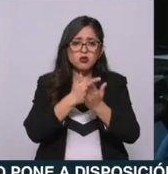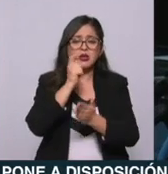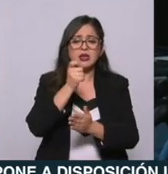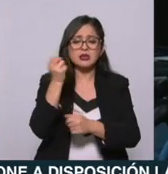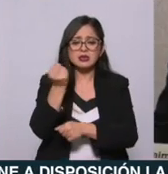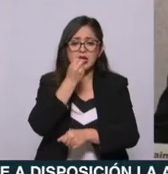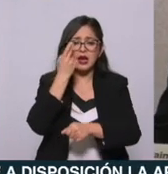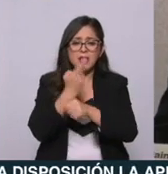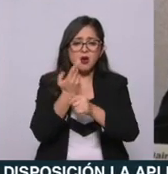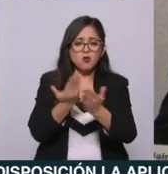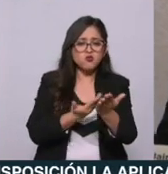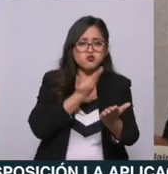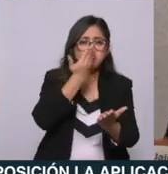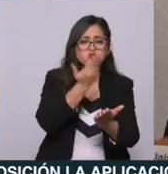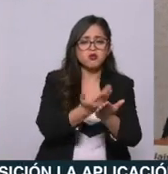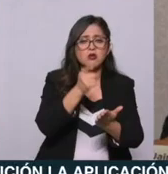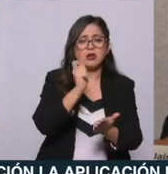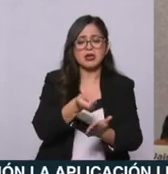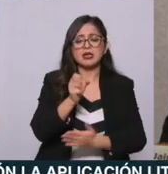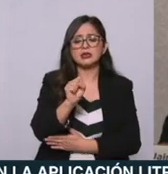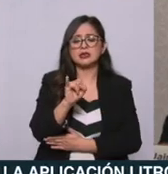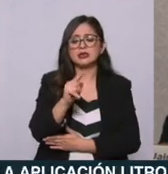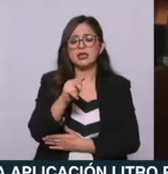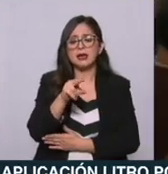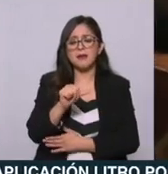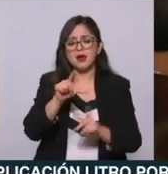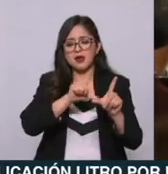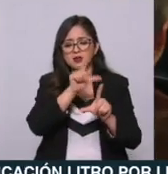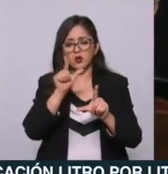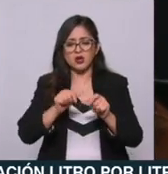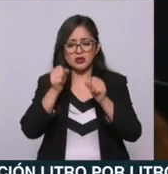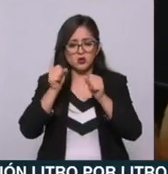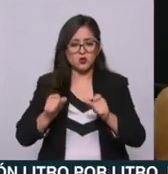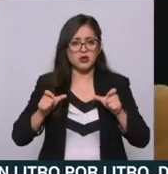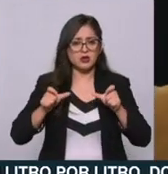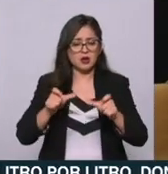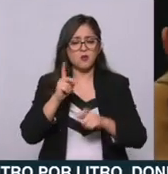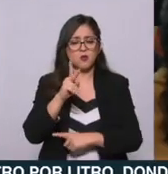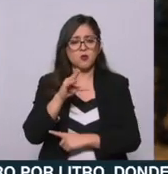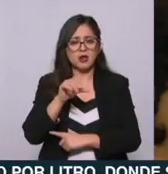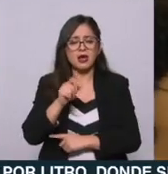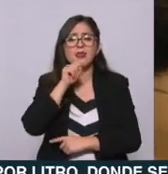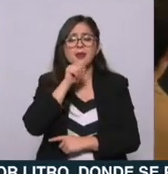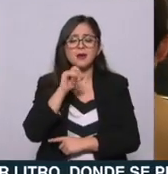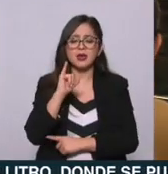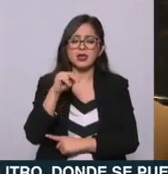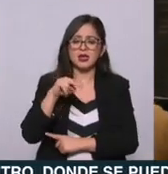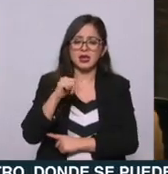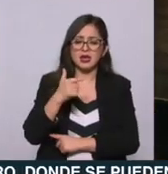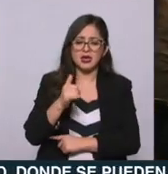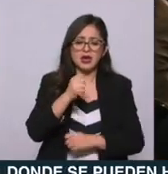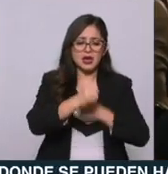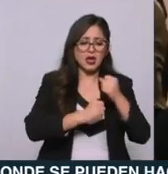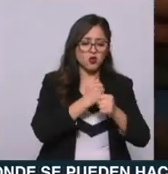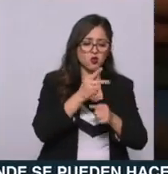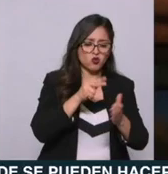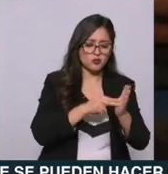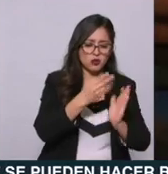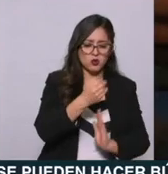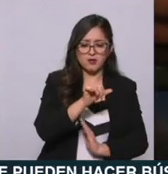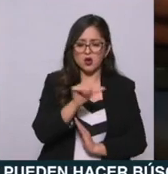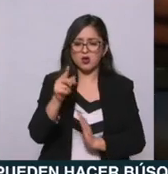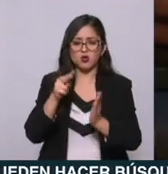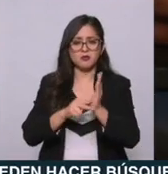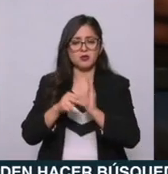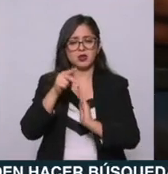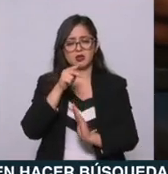Secretariado Ejecutivo del Sistema Nacional de Seguridad Pública y el INEGI entre los años de 2009 y 2018. Para